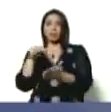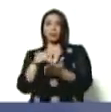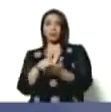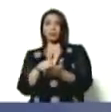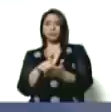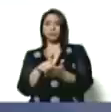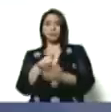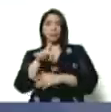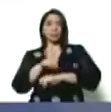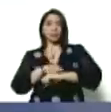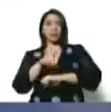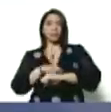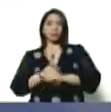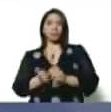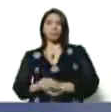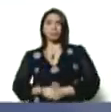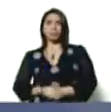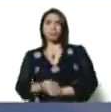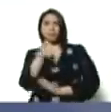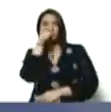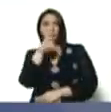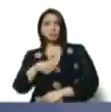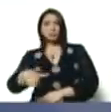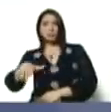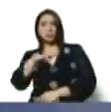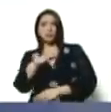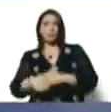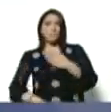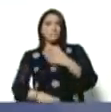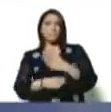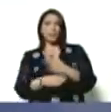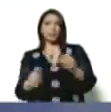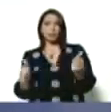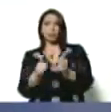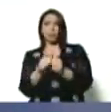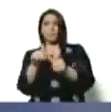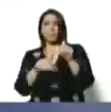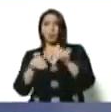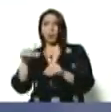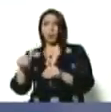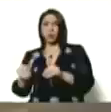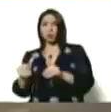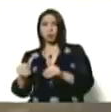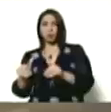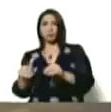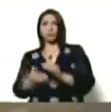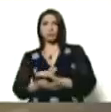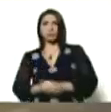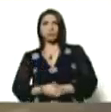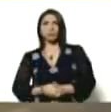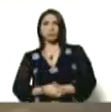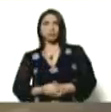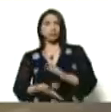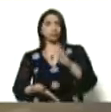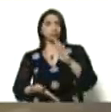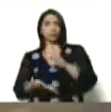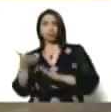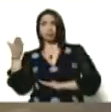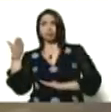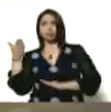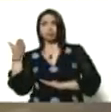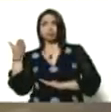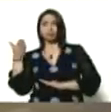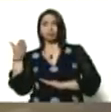Es el tiempo de que el pueblo vaya con su voto y desaloje a aquellos que con